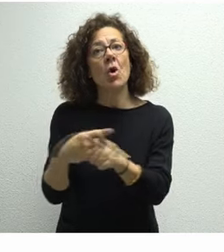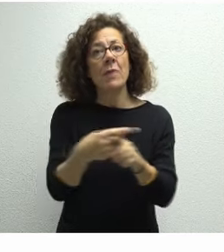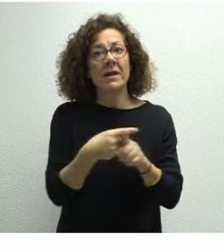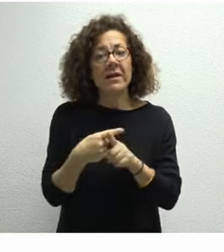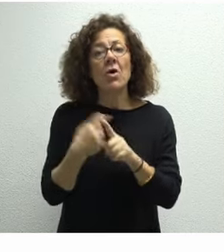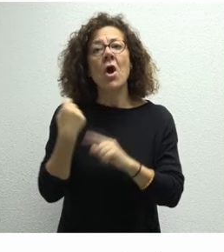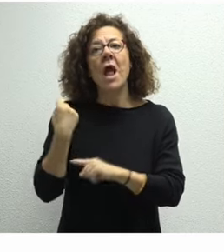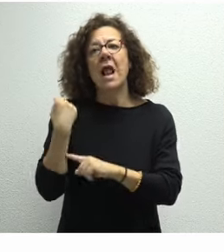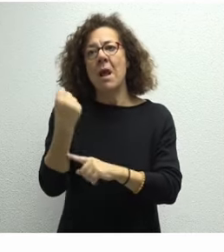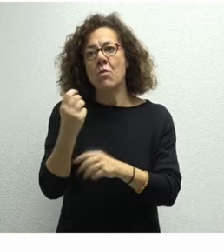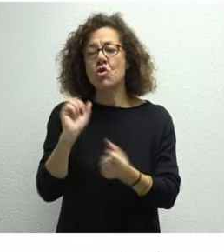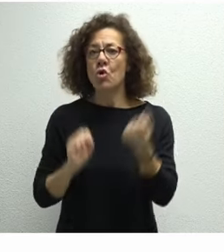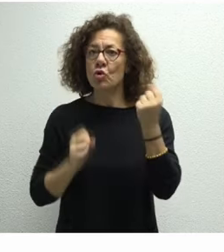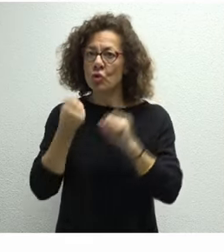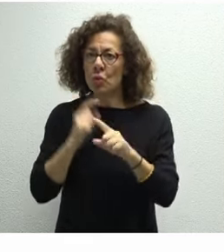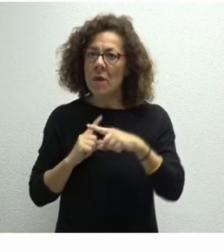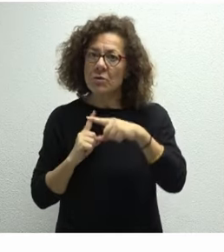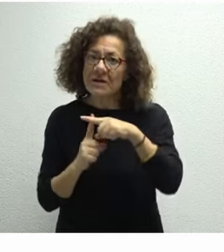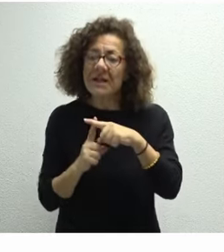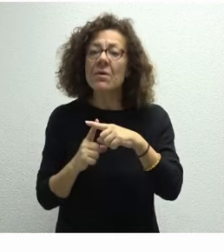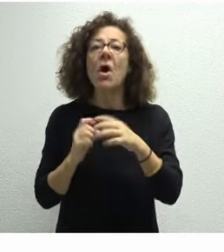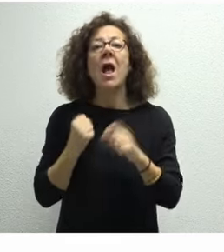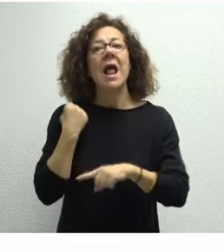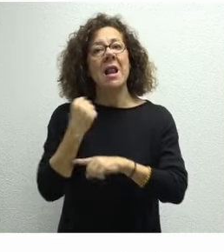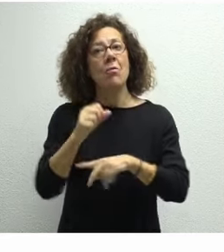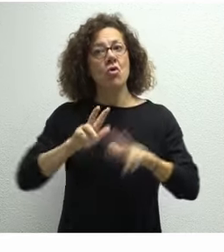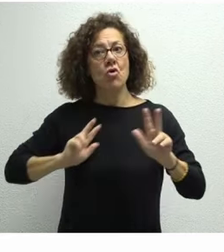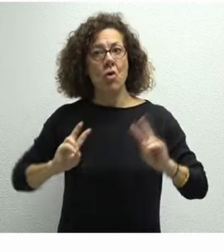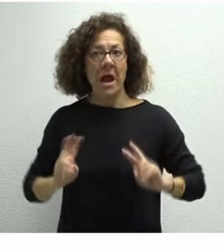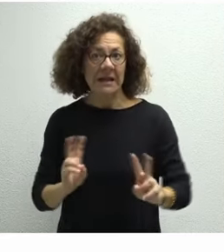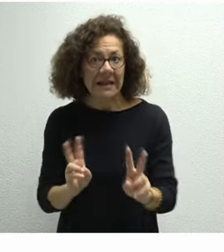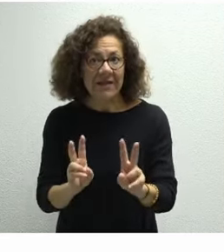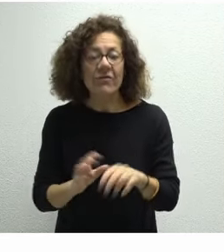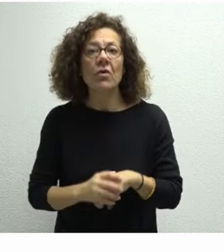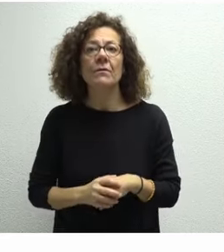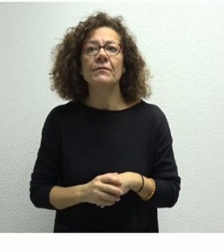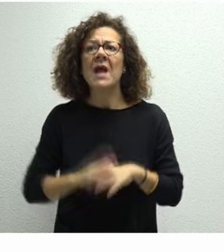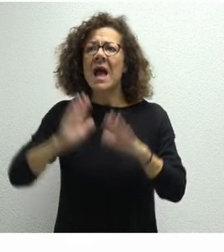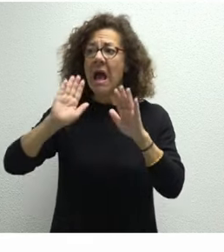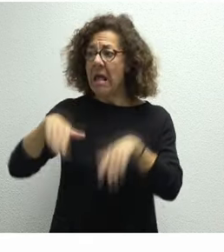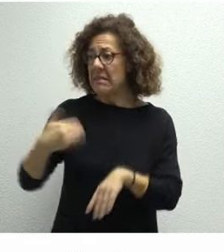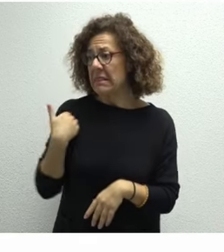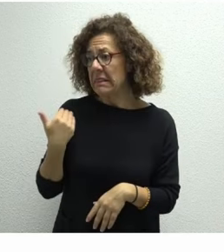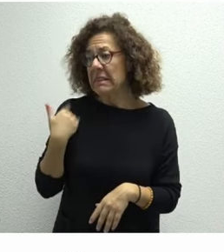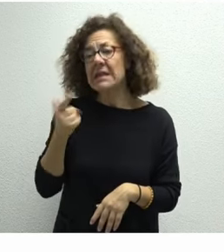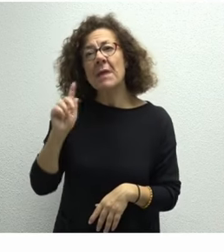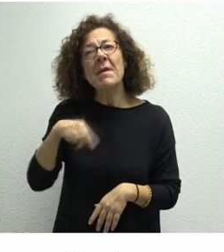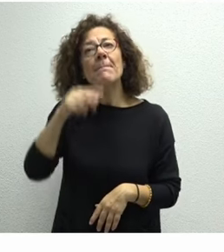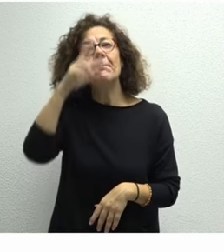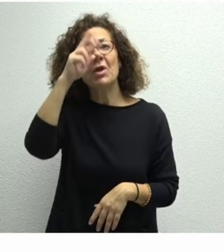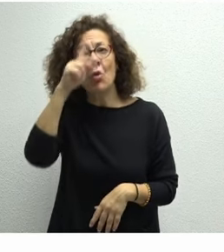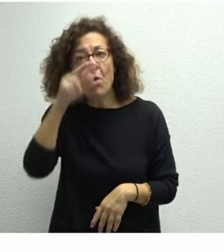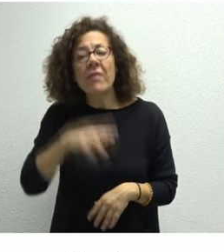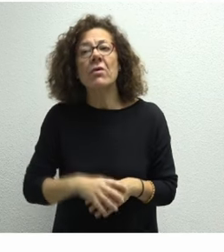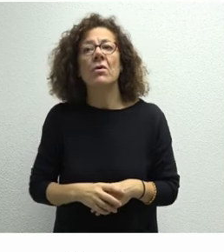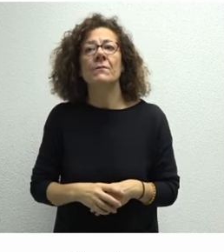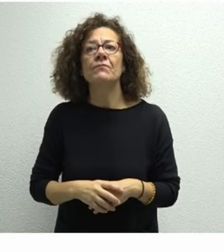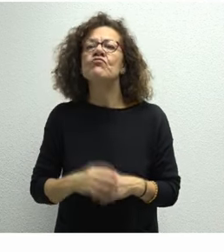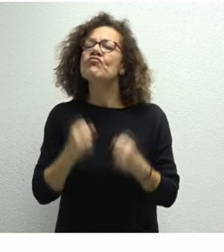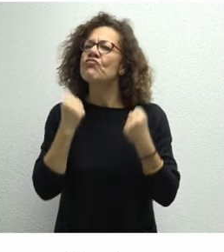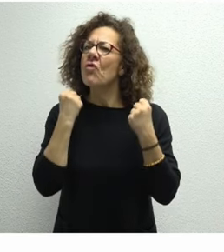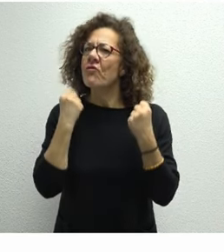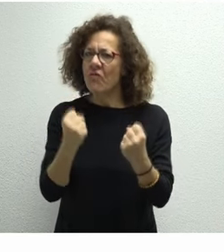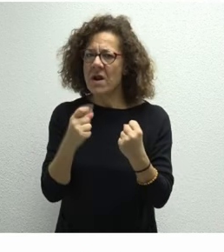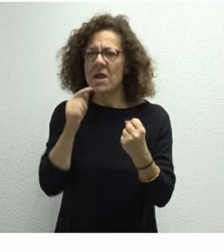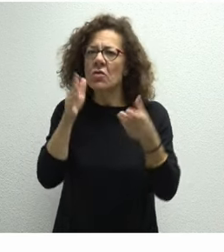conductual positivo el apoyo activo en los últimos años nos hemos preocupado eh fuertemente y